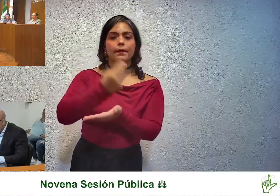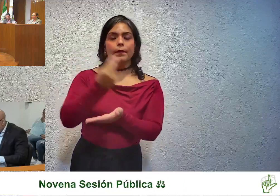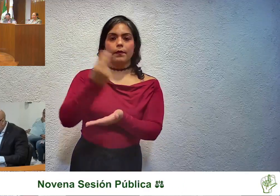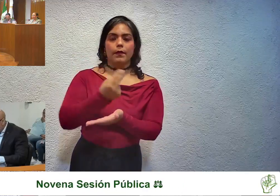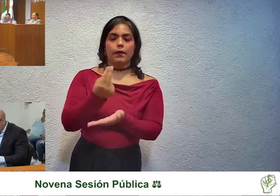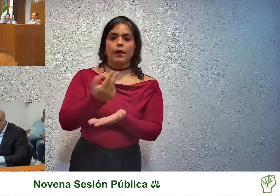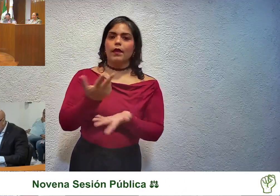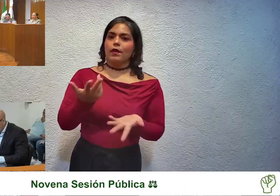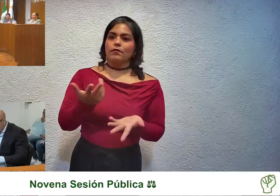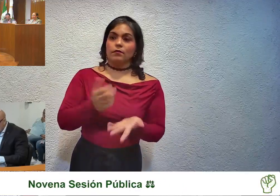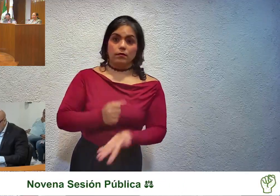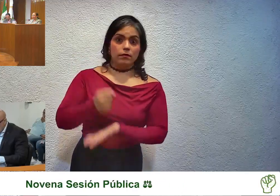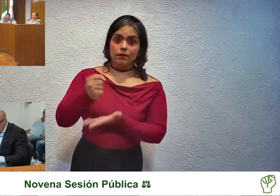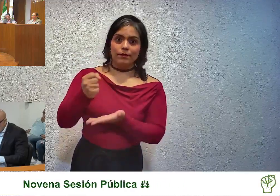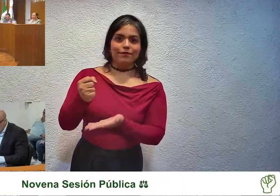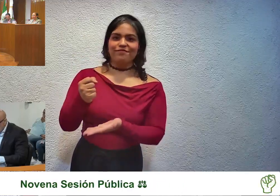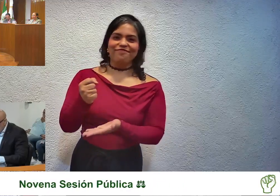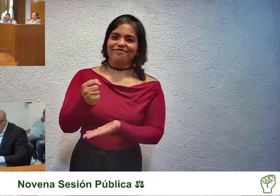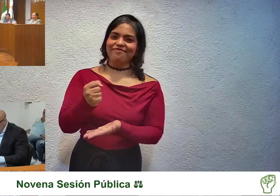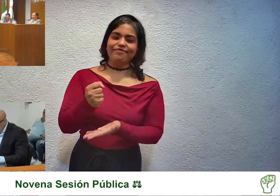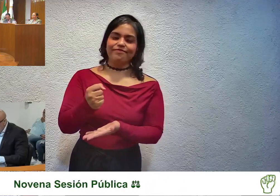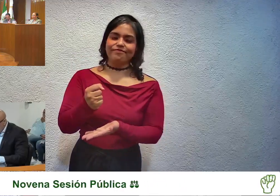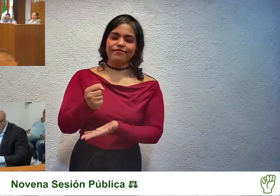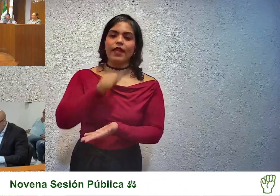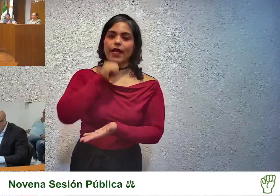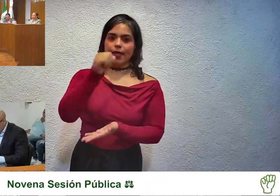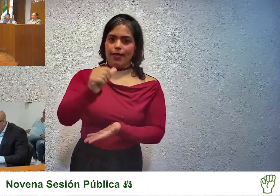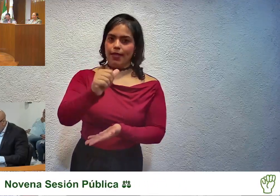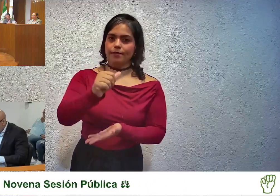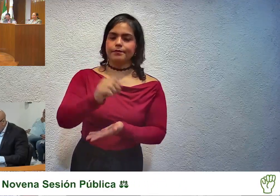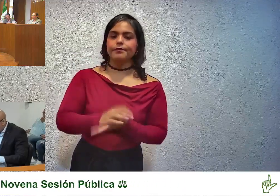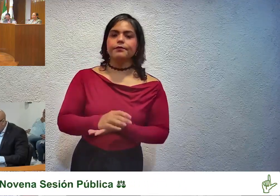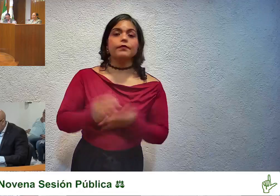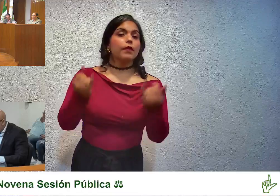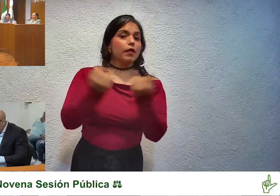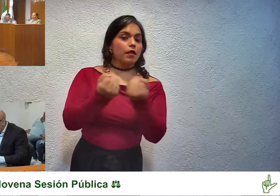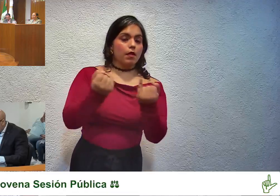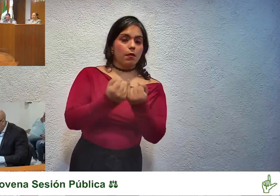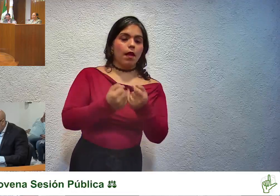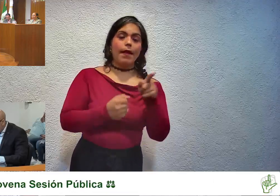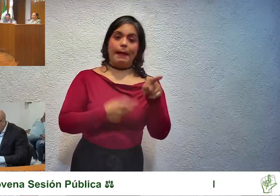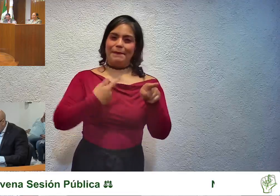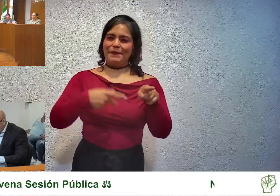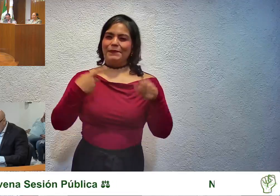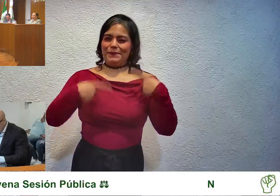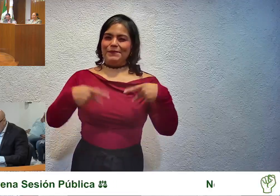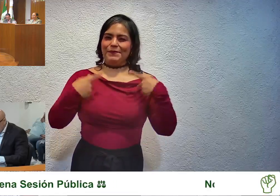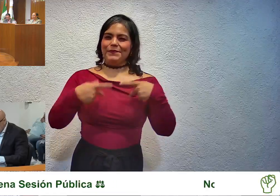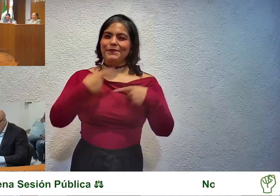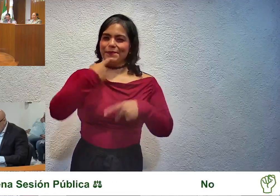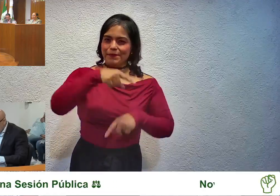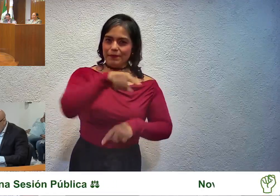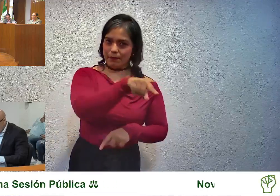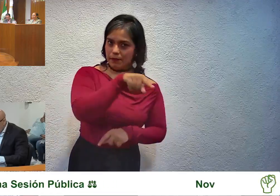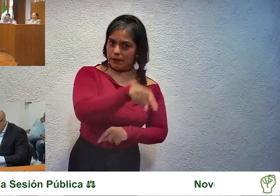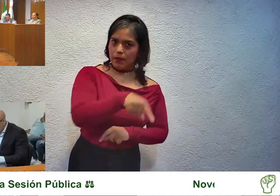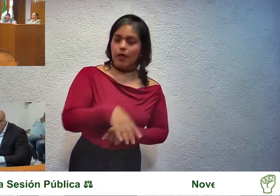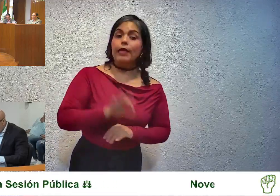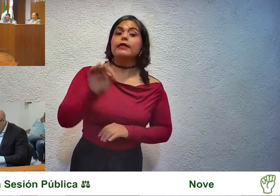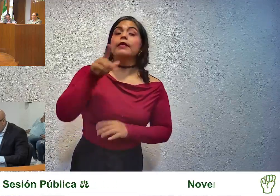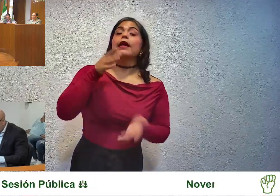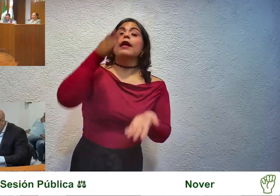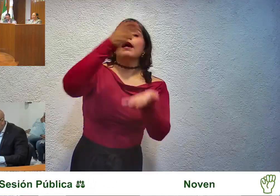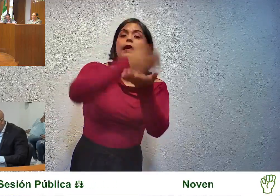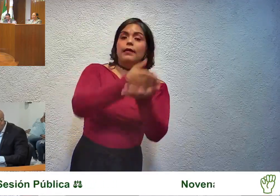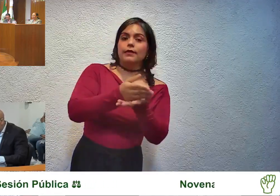declaró improcedente la indemnización. En cuanto a asegurarse de que el denunciado Pedro Adán Cantú Ramírez asista a un curso